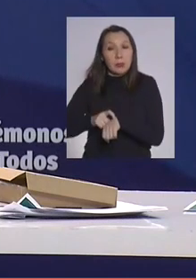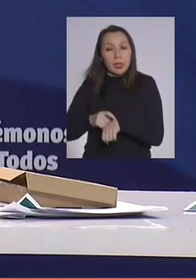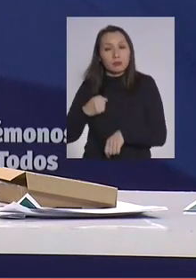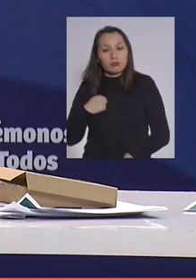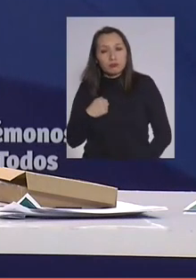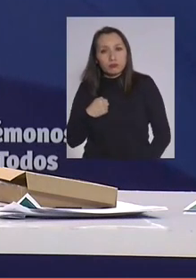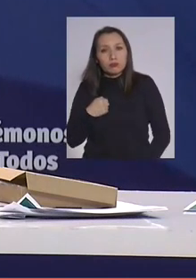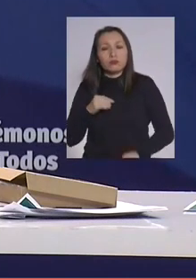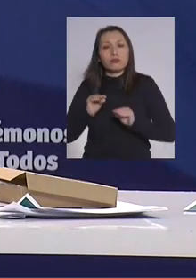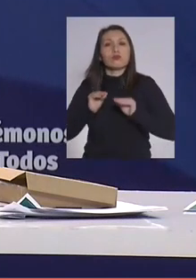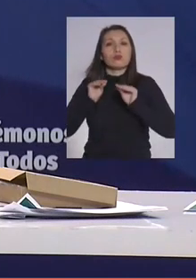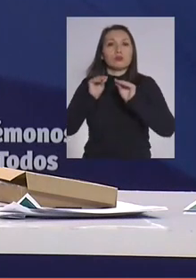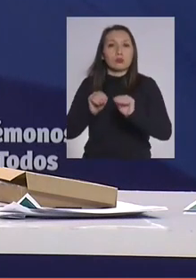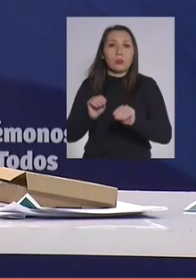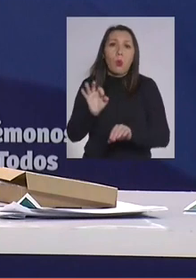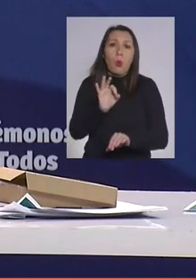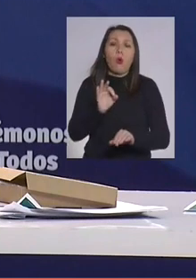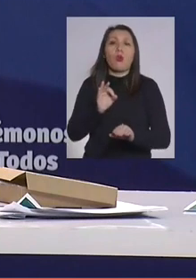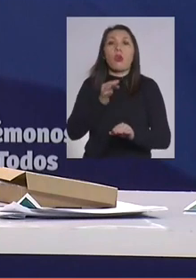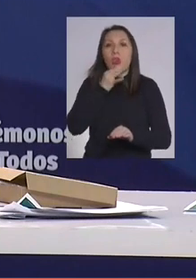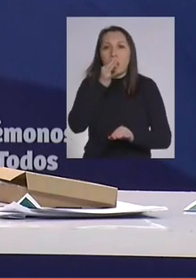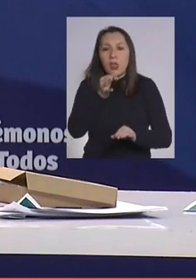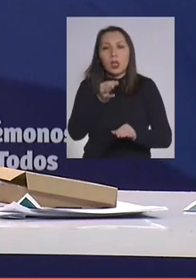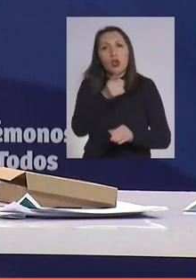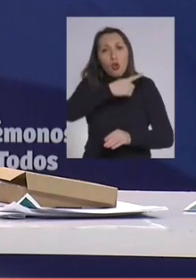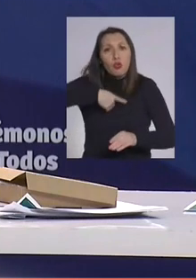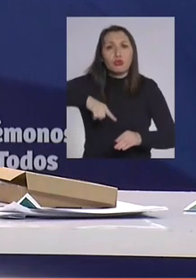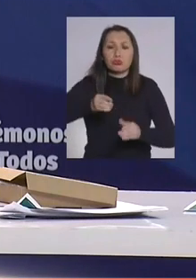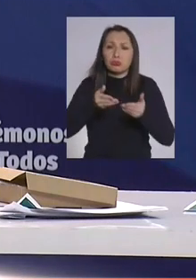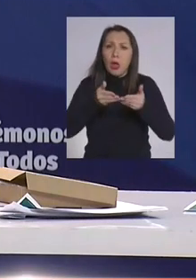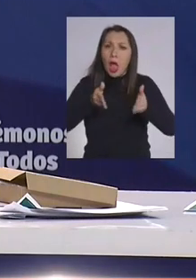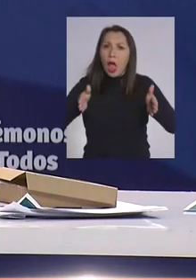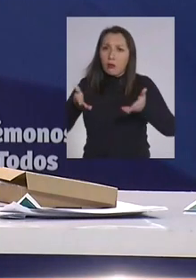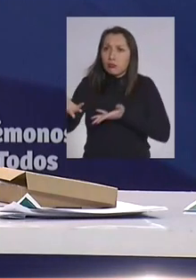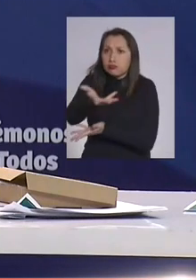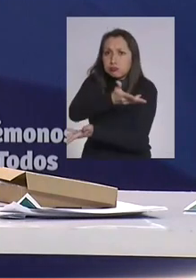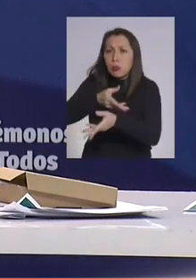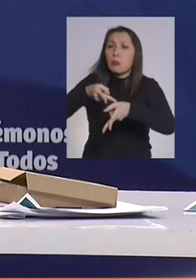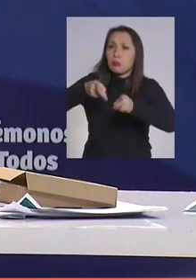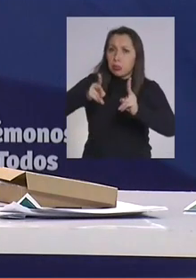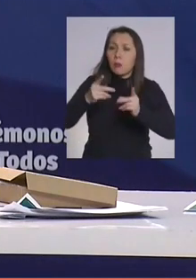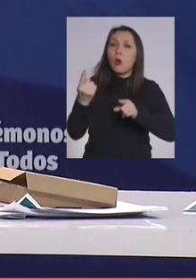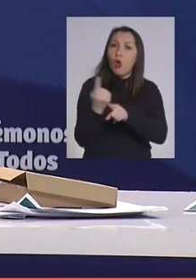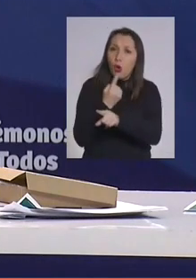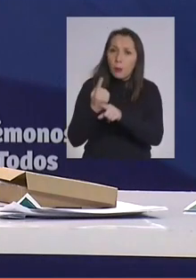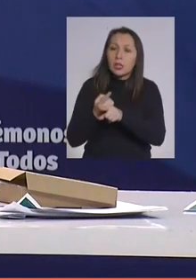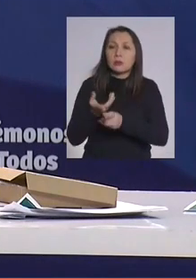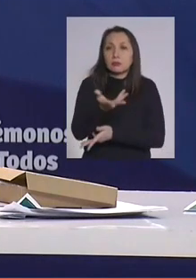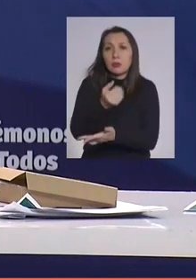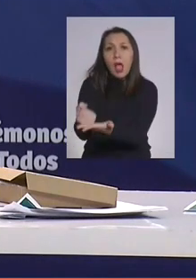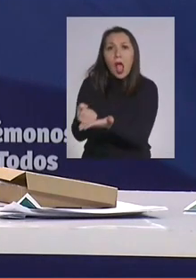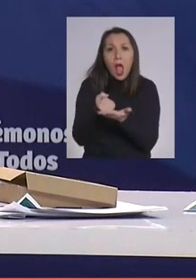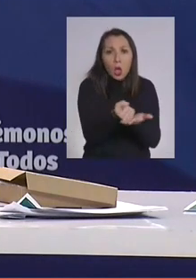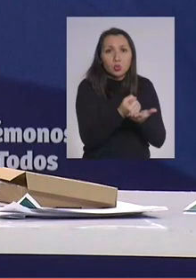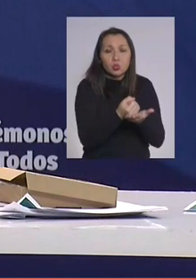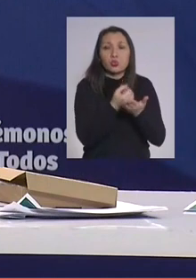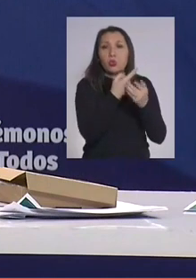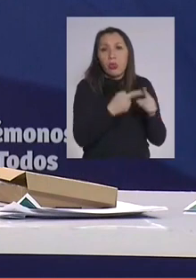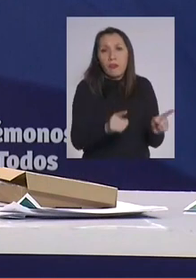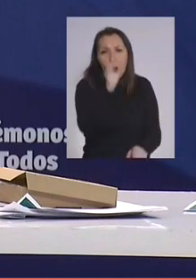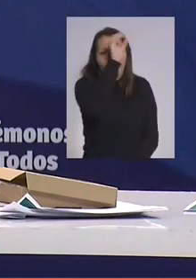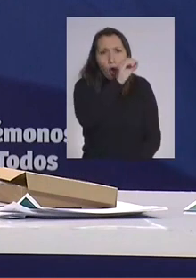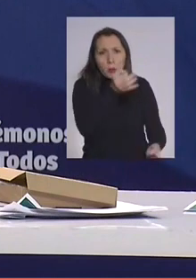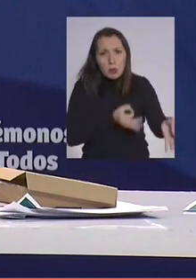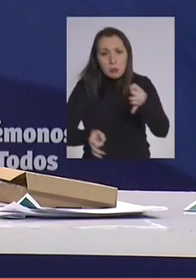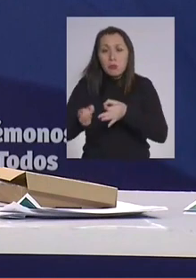simplemente di esa señal de que estamos abiertos al diálogo a la colaboración de todas las opiniones